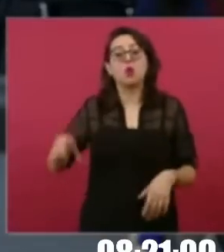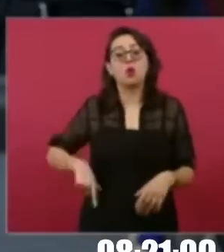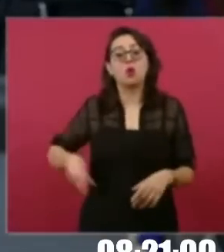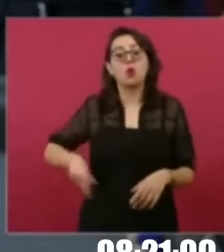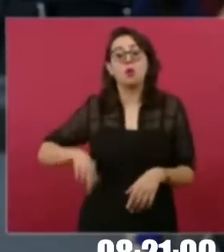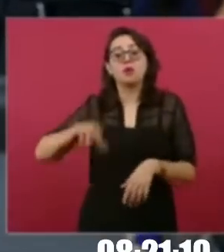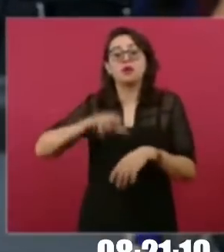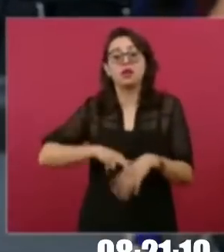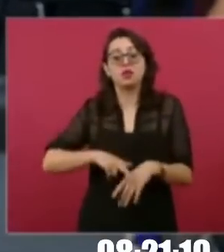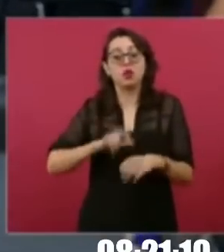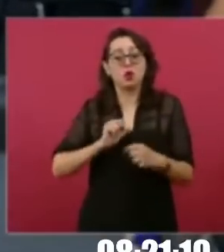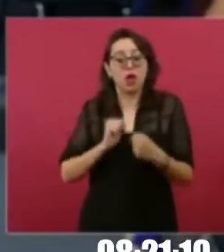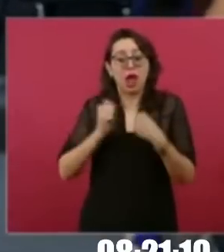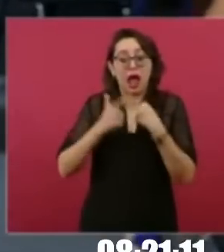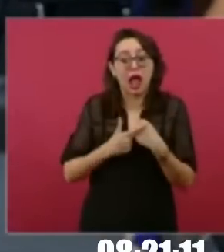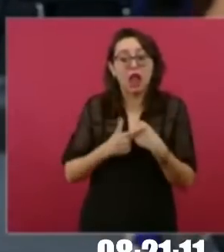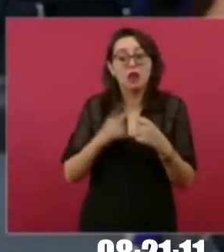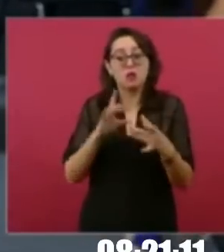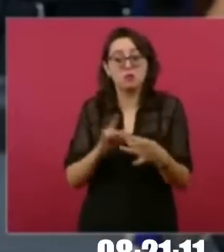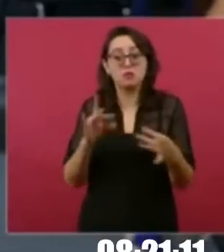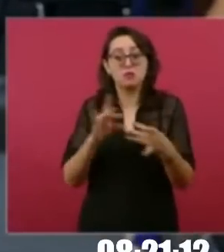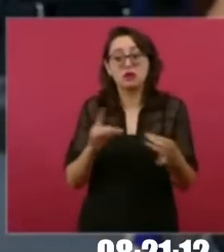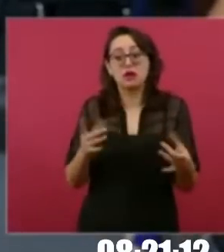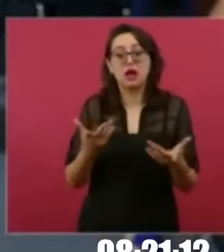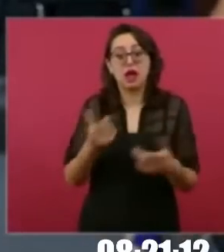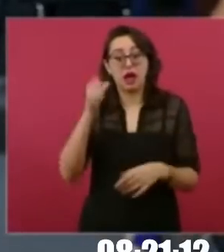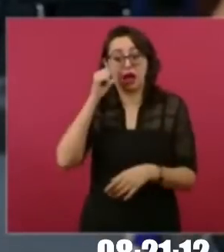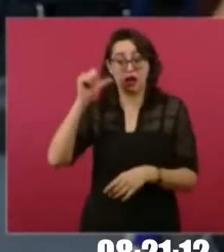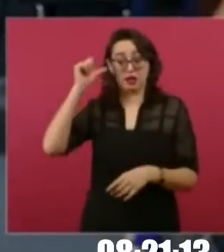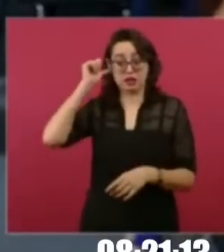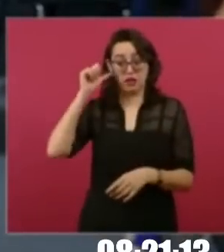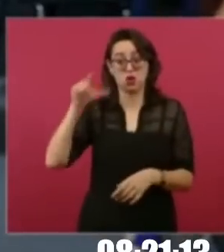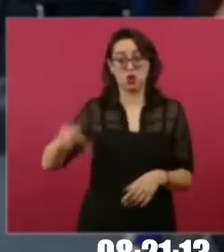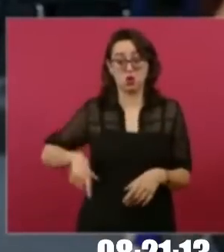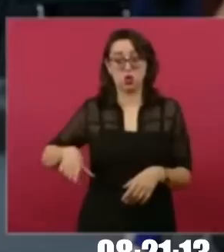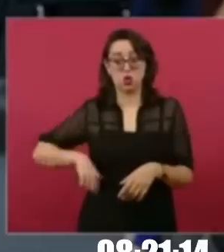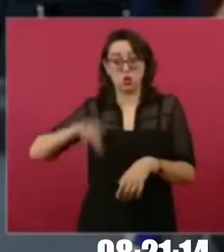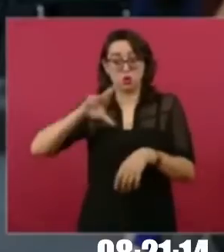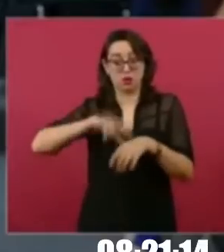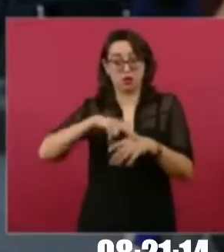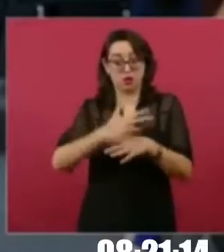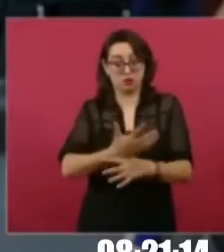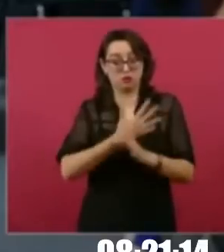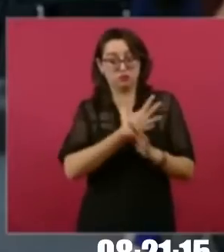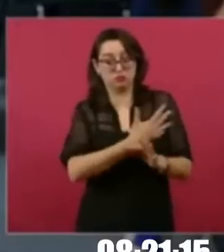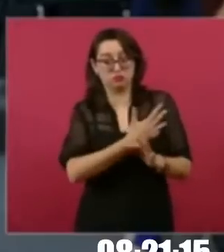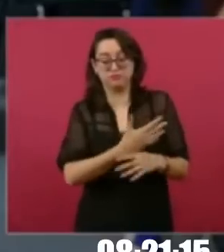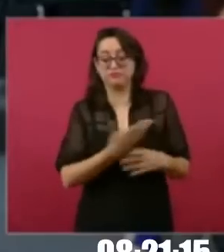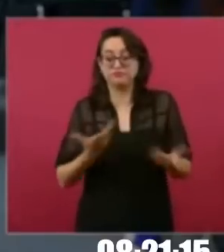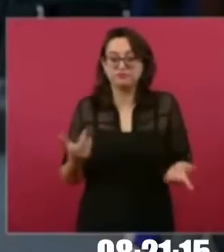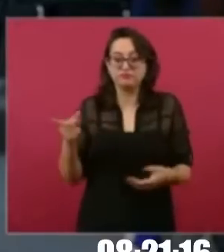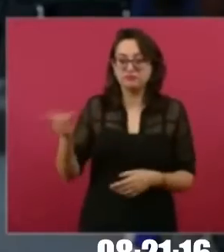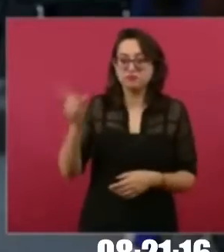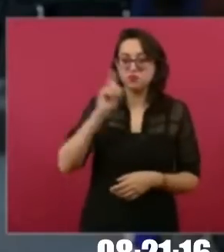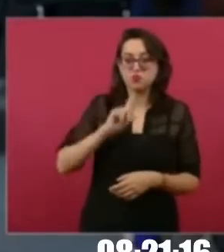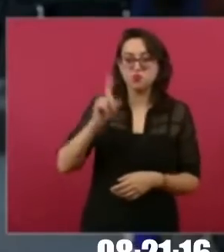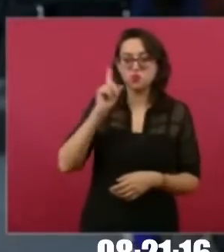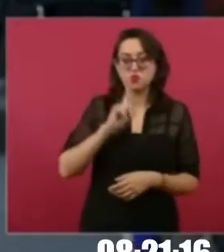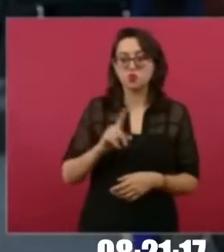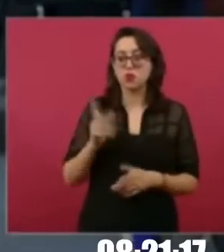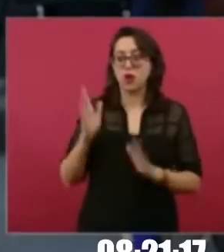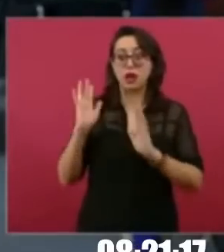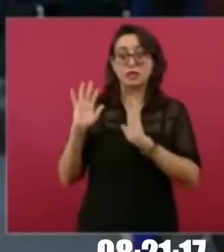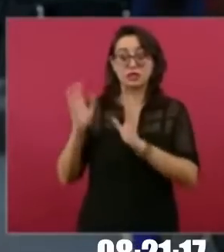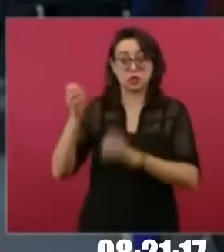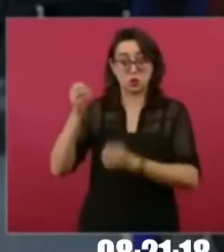el gobernador García ayer Tuvo una conferencia de medios en la cual pues justamente también se mencionaba de que esta jueza ya fue condenada a un